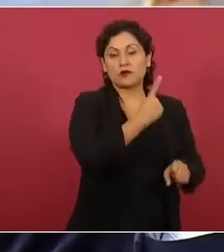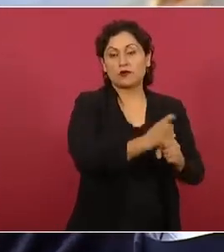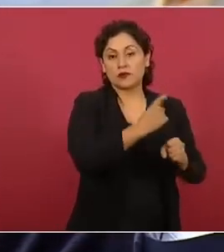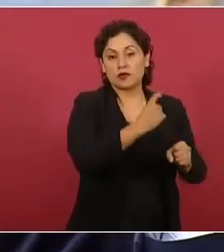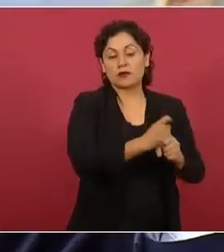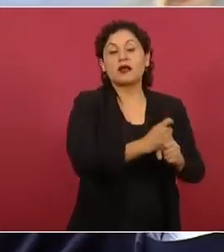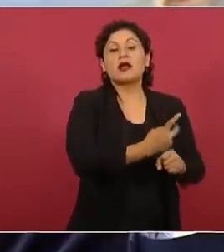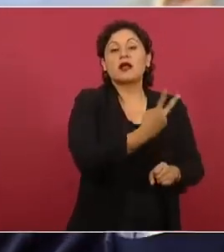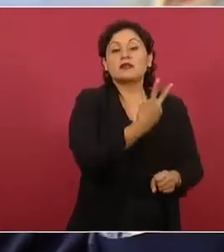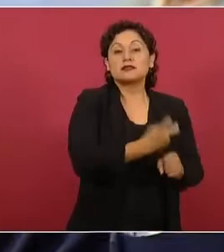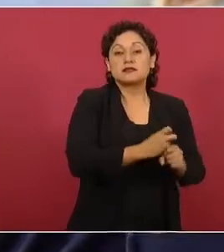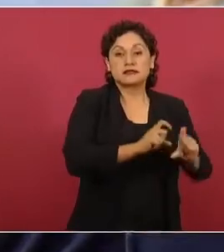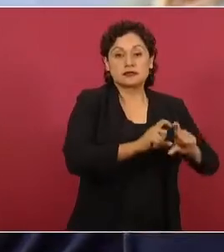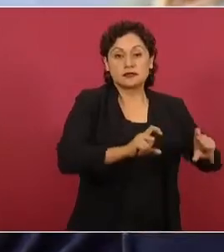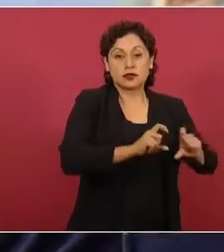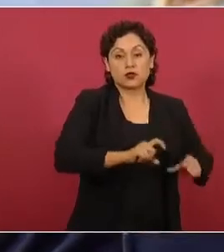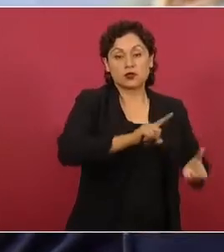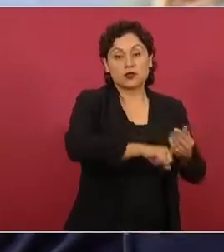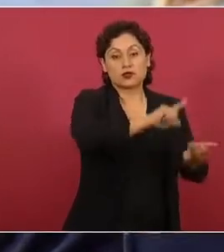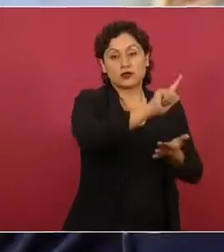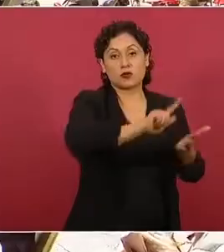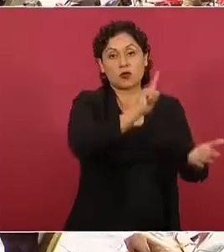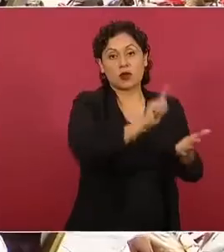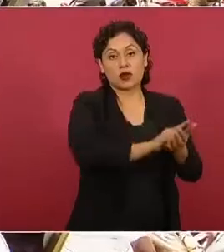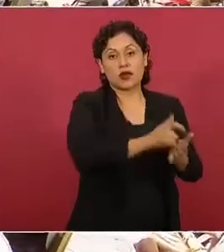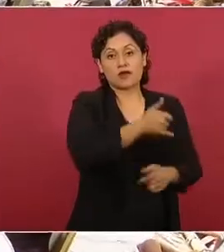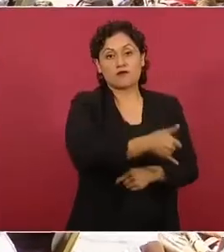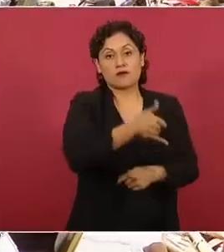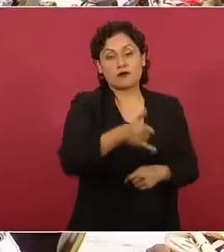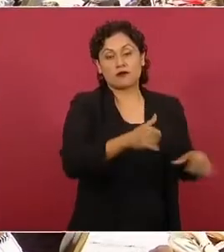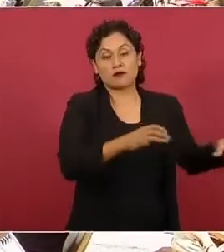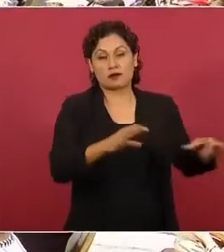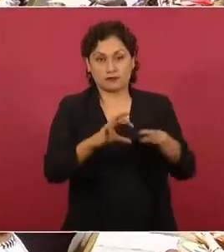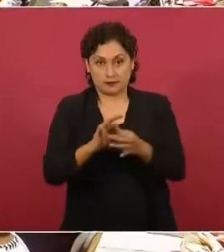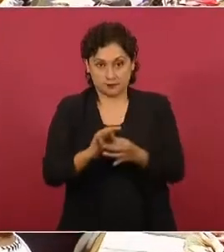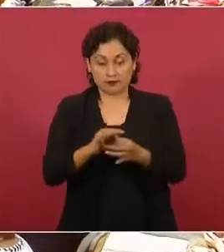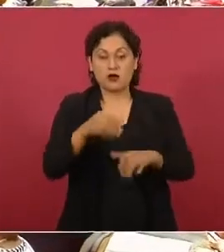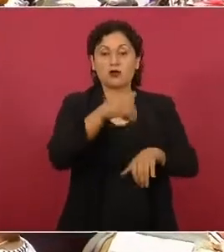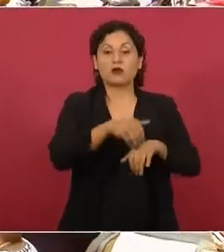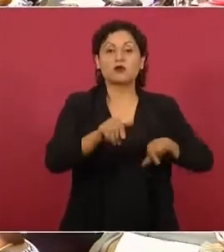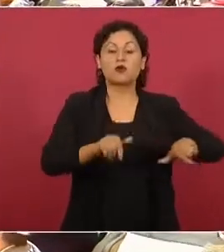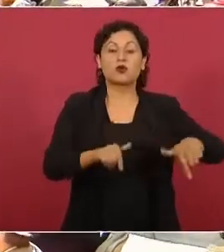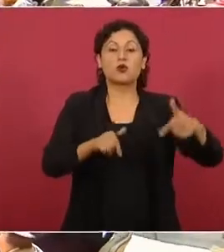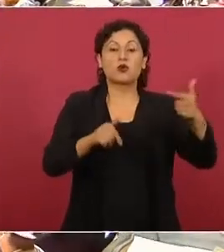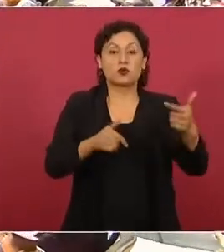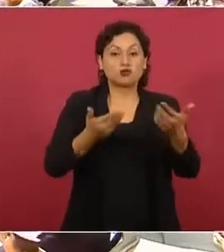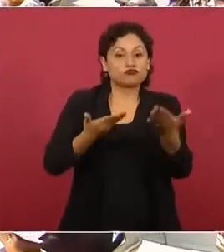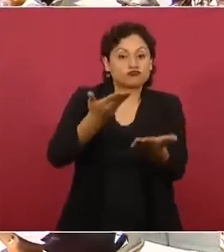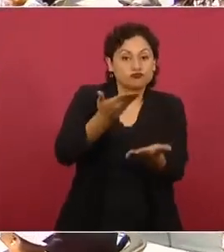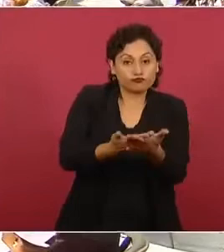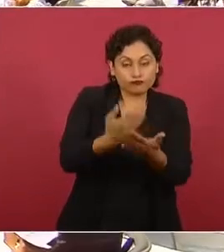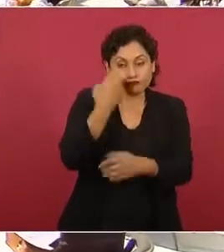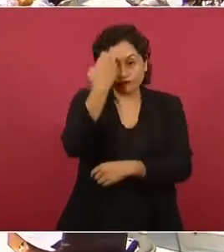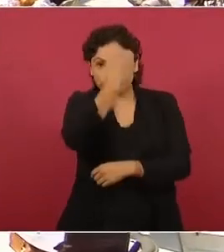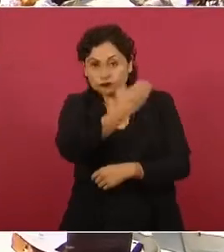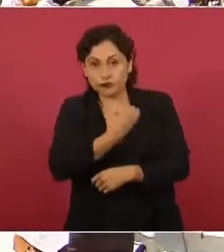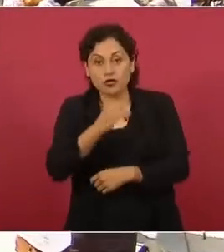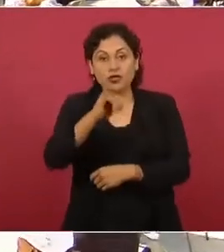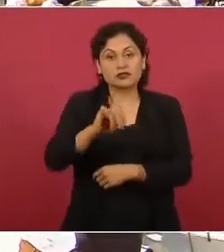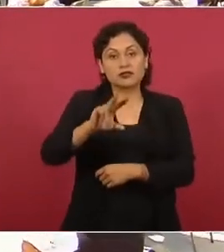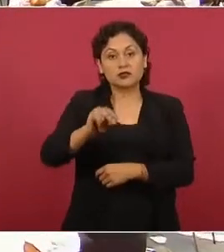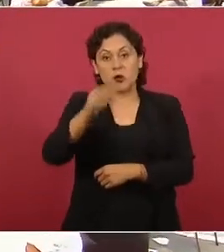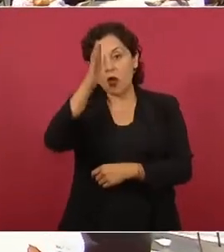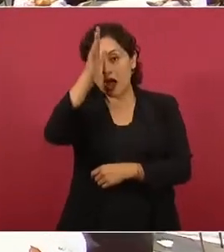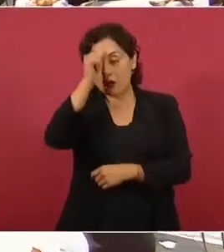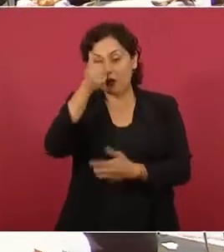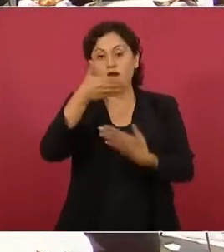párrafo segundo de la Ley del Infonavit. Punto 12, consideración y en su caso aprobación de la reforma de las reglas de